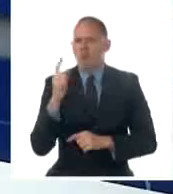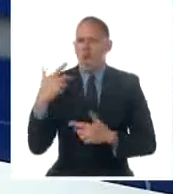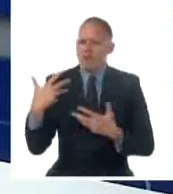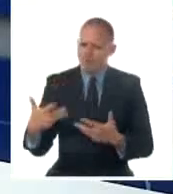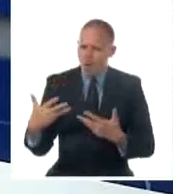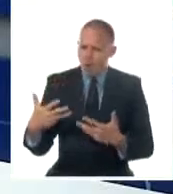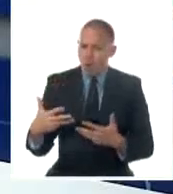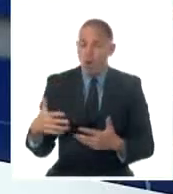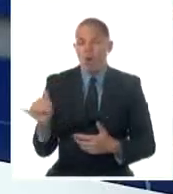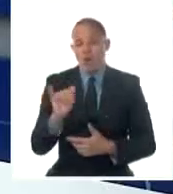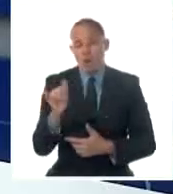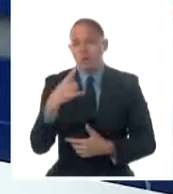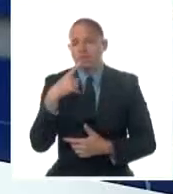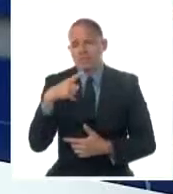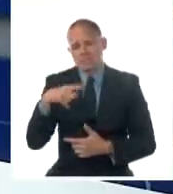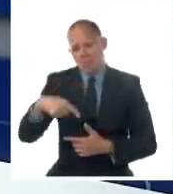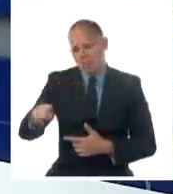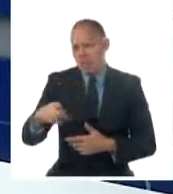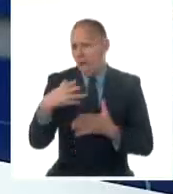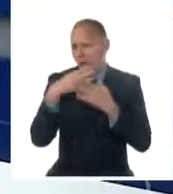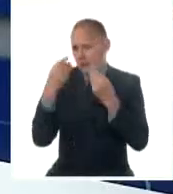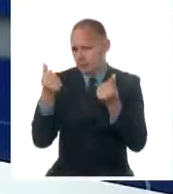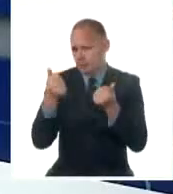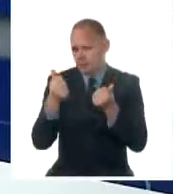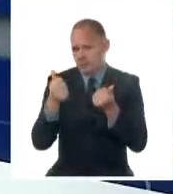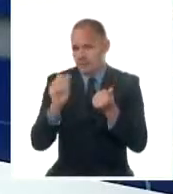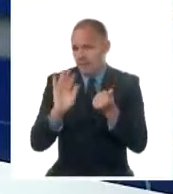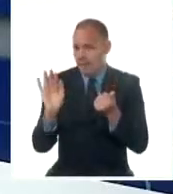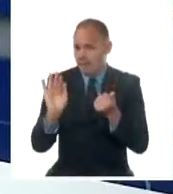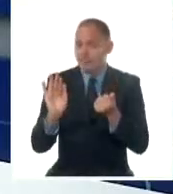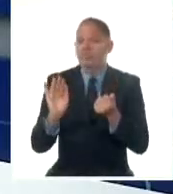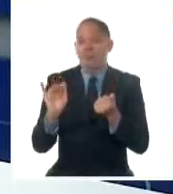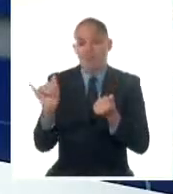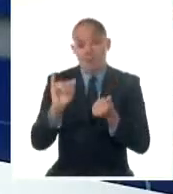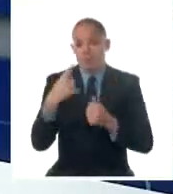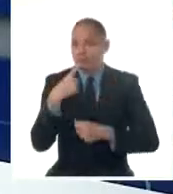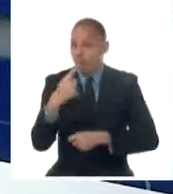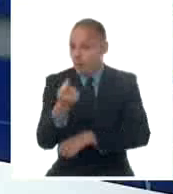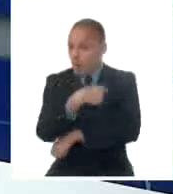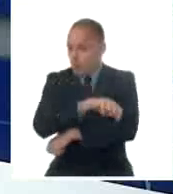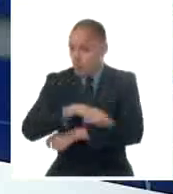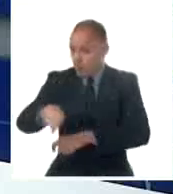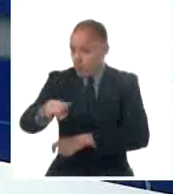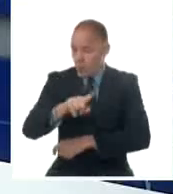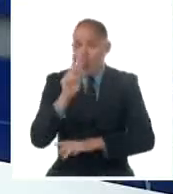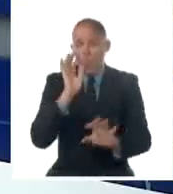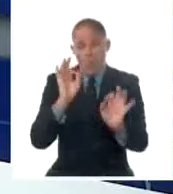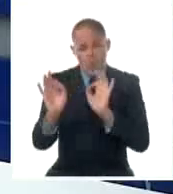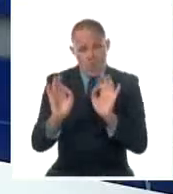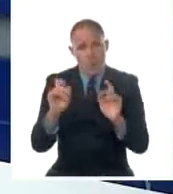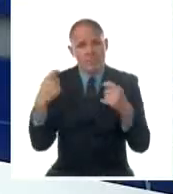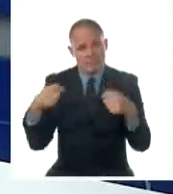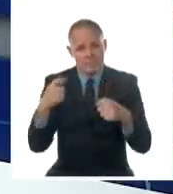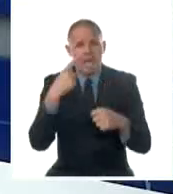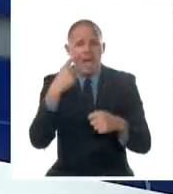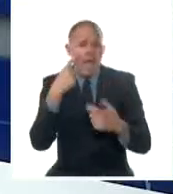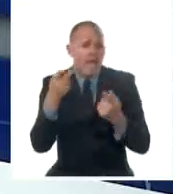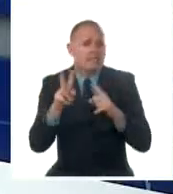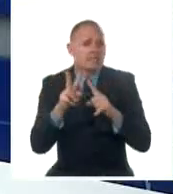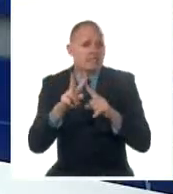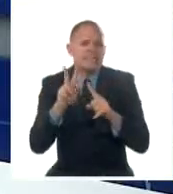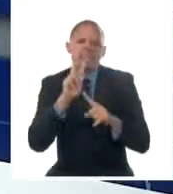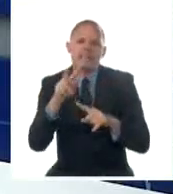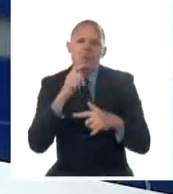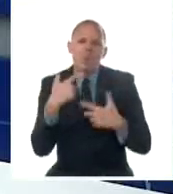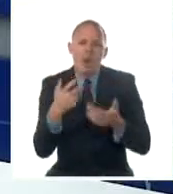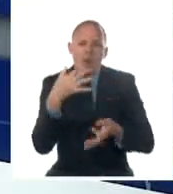pronostica que tenga una corta vida con un rápido debilitamiento, se recomienda prestar atención a las informaciones que se emitan sobre este organismo